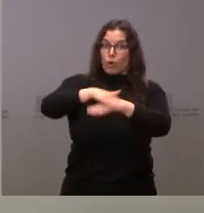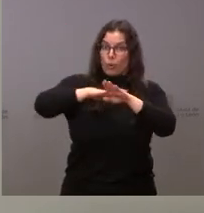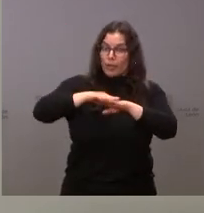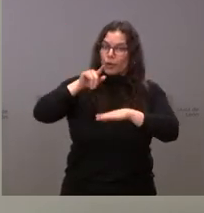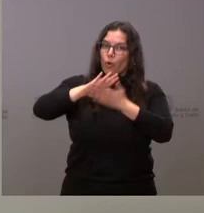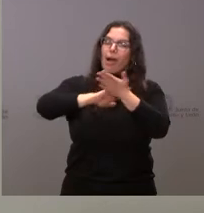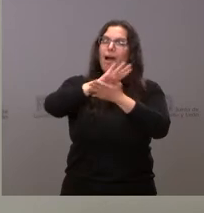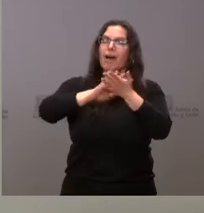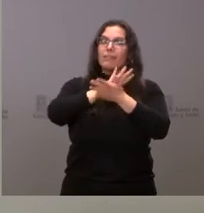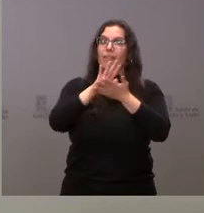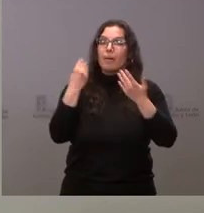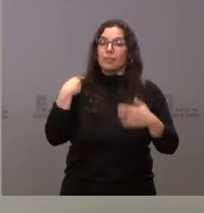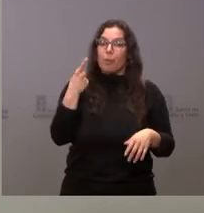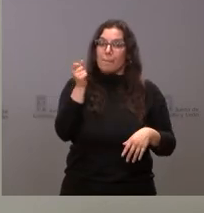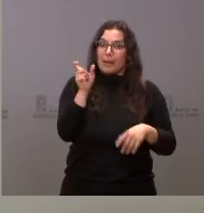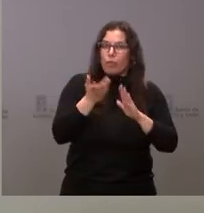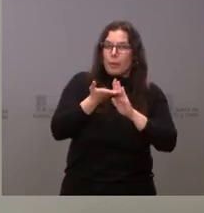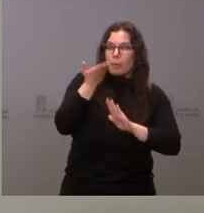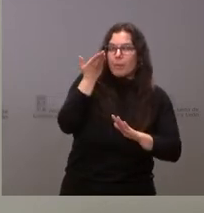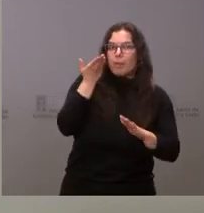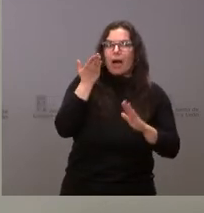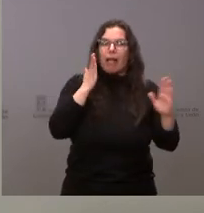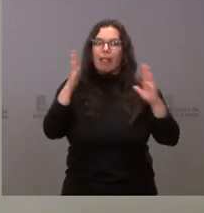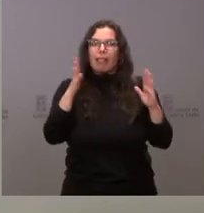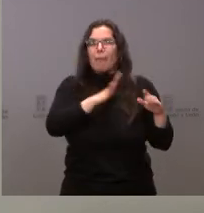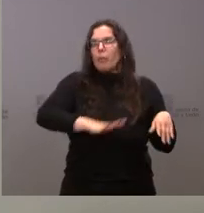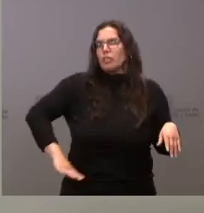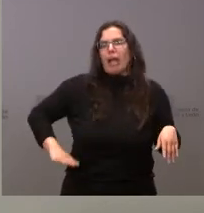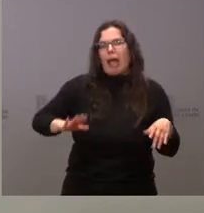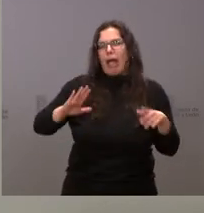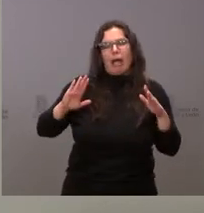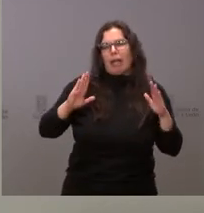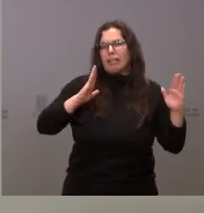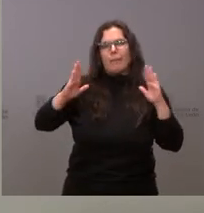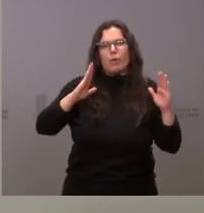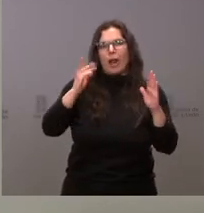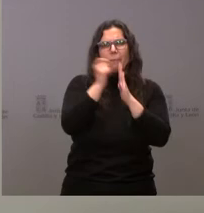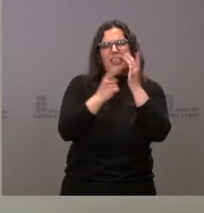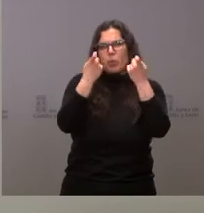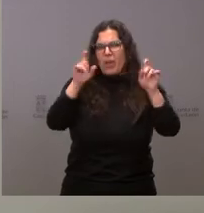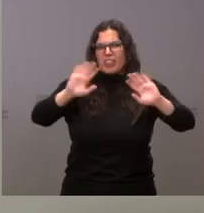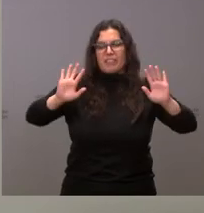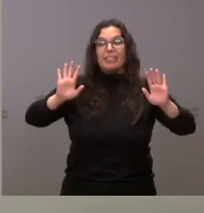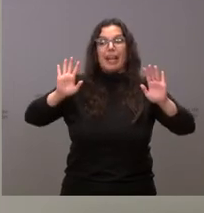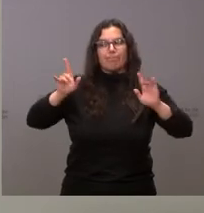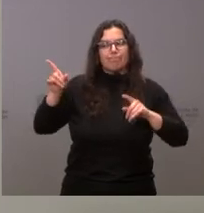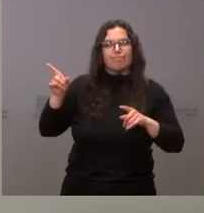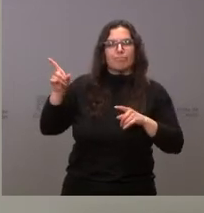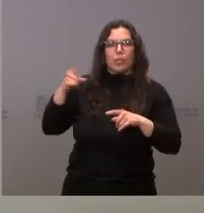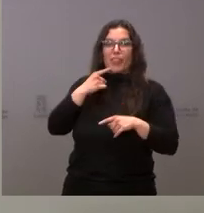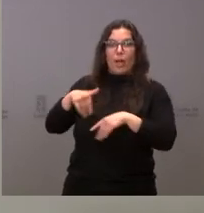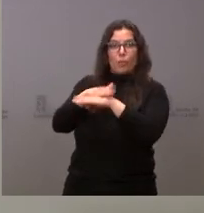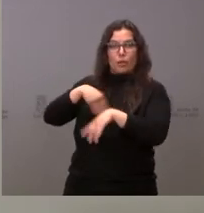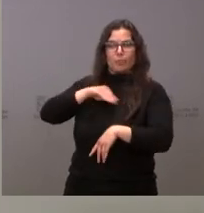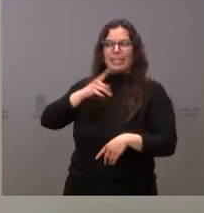hablando de que el crecimiento de los precios era algo pasajero durante muy poco tiempo no había que tomar medidas y nosotros sí que dijimos que nos